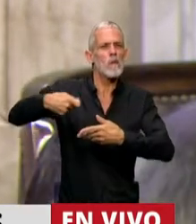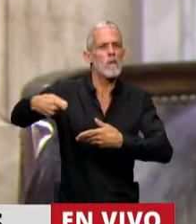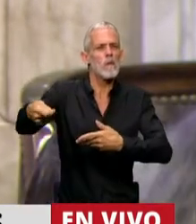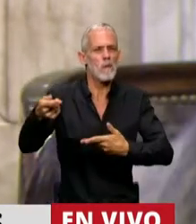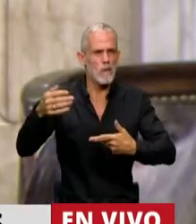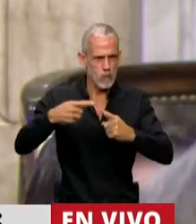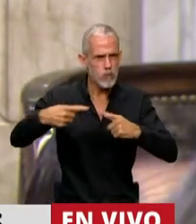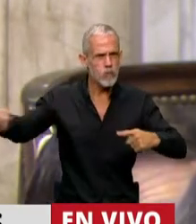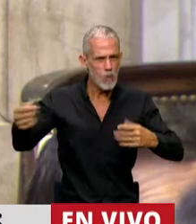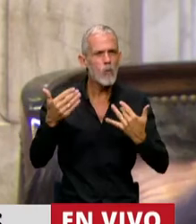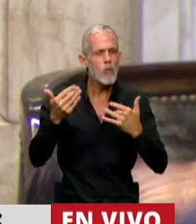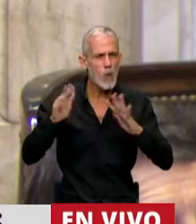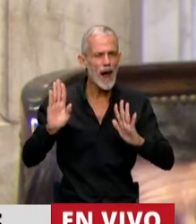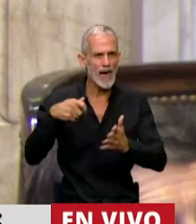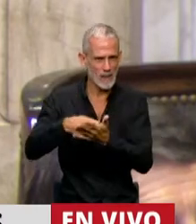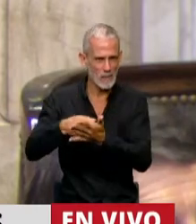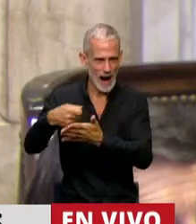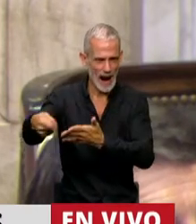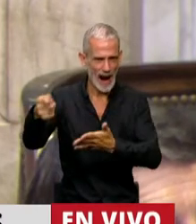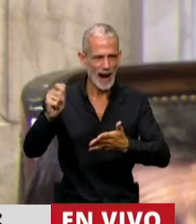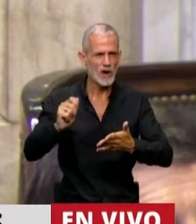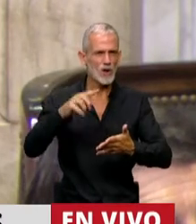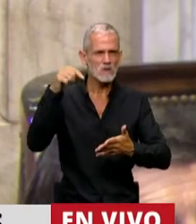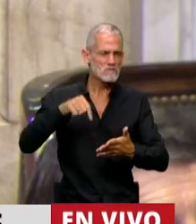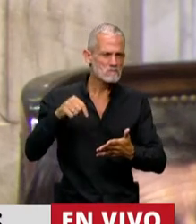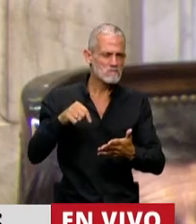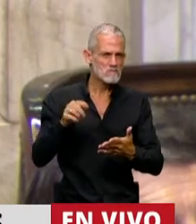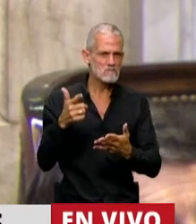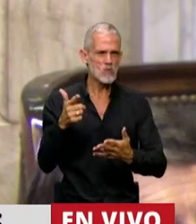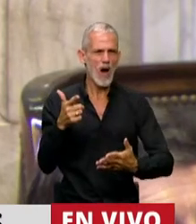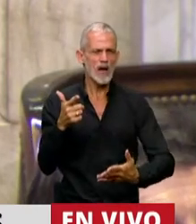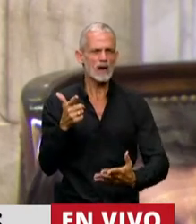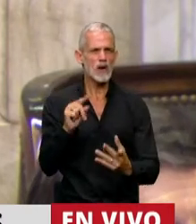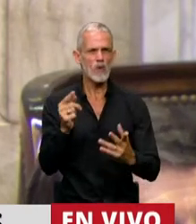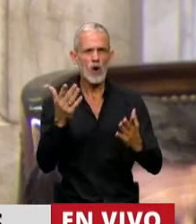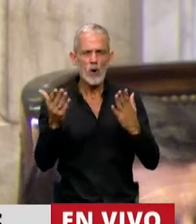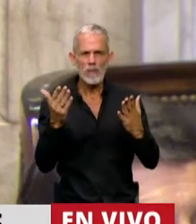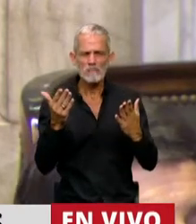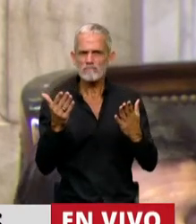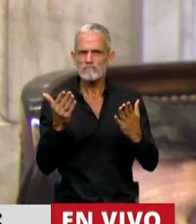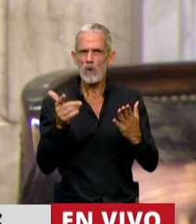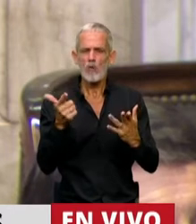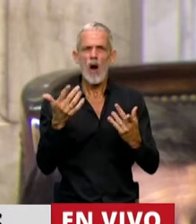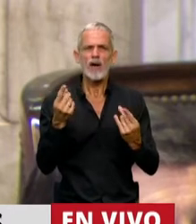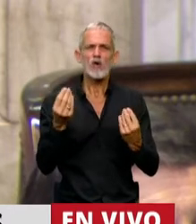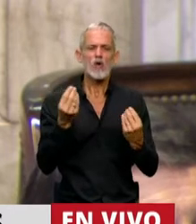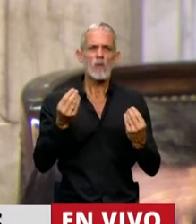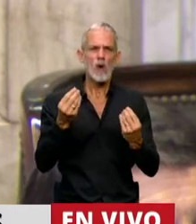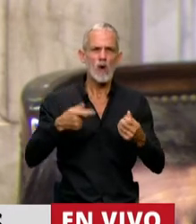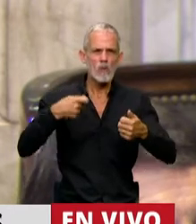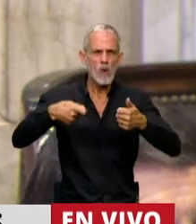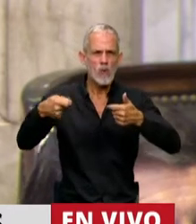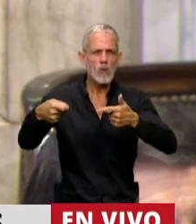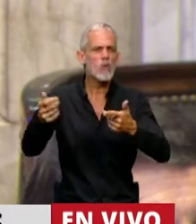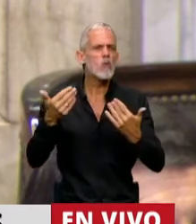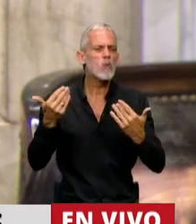pública. Pero acá no hay ni siquiera parámetros que marquen esa sostenibilidad.